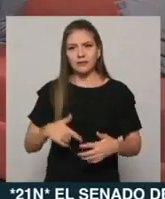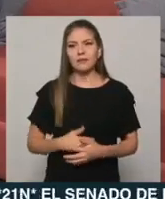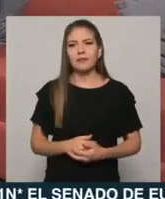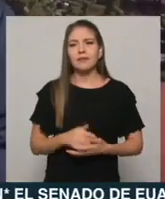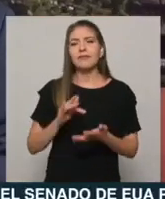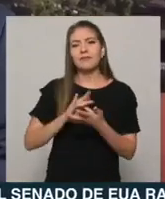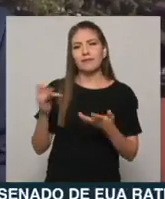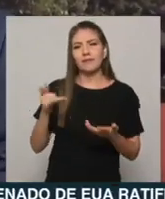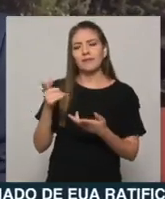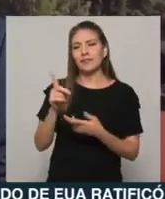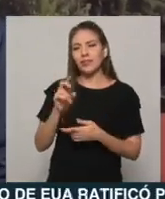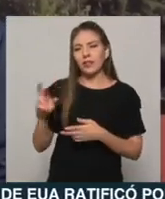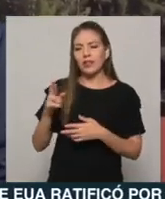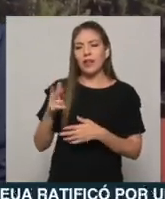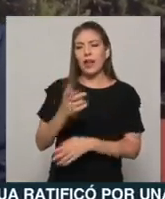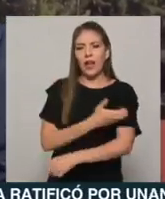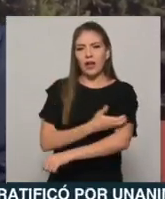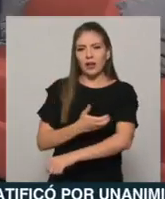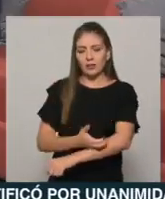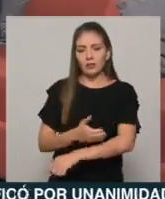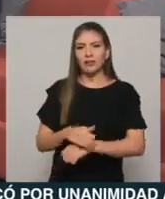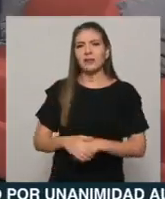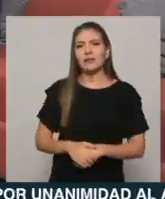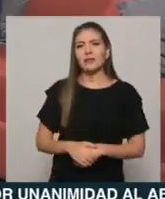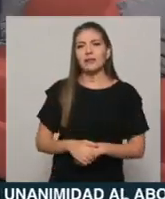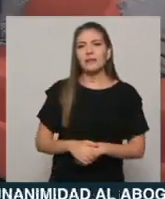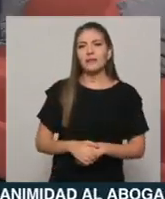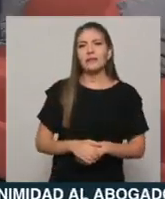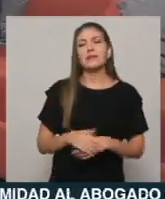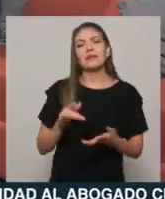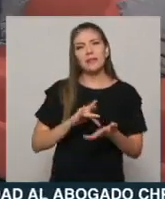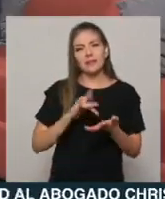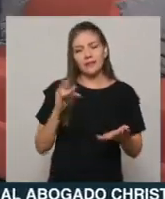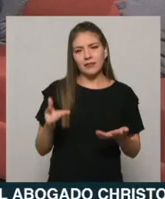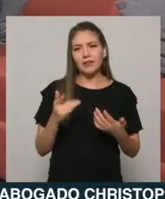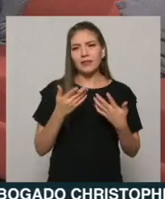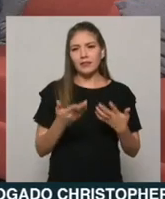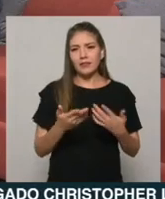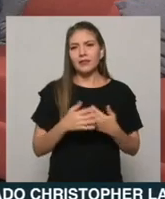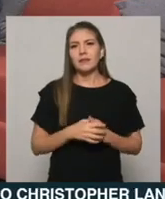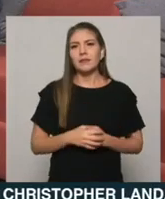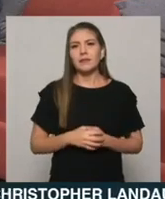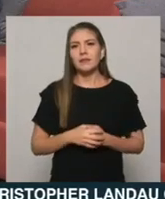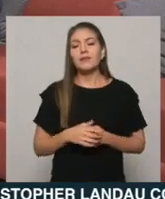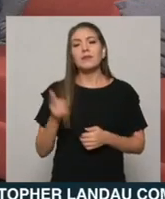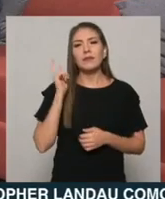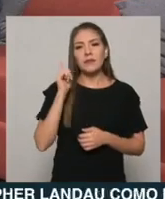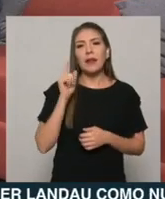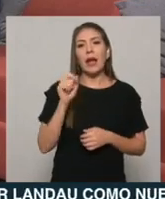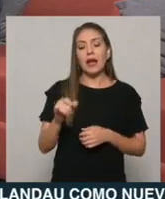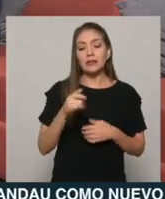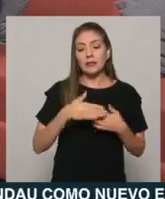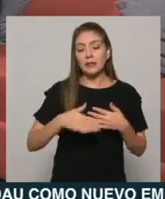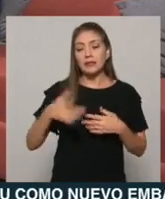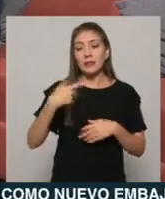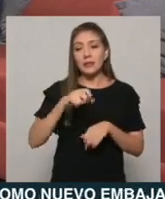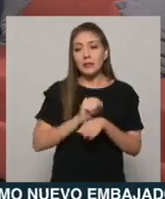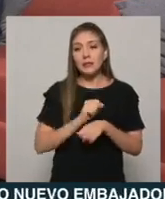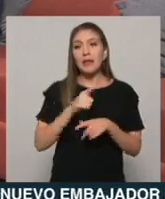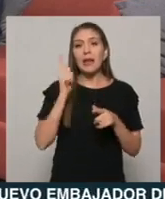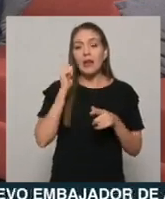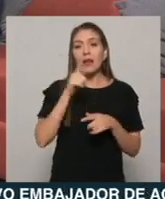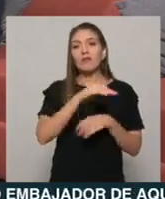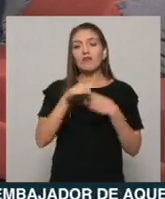Noticias. Gracias por la oportunidad, un saludo. Bueno, pues que sus trabajos en esta Semana Mundial de la Lactancia Materna lleguen a todas las familias que así lo necesiten. Es nuestro deseo.